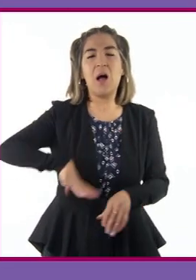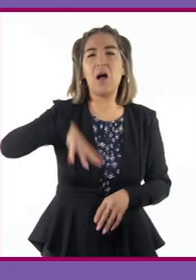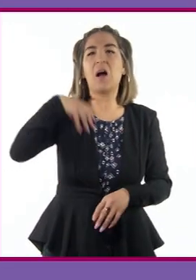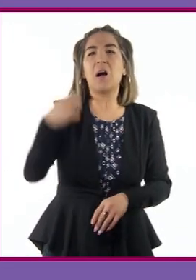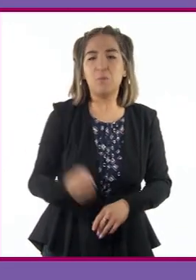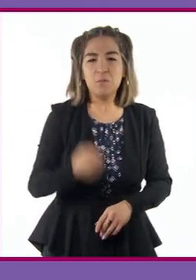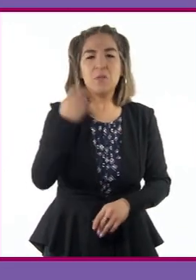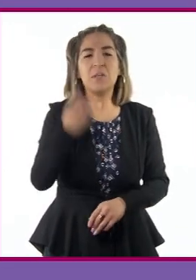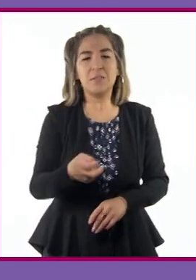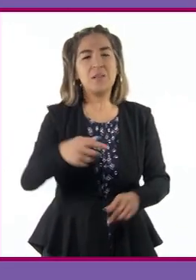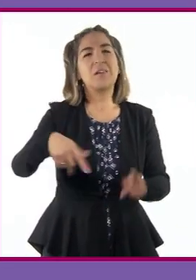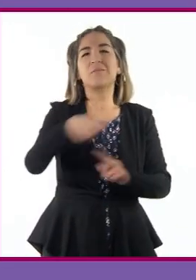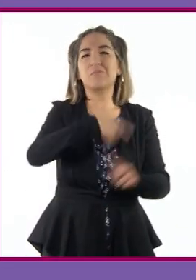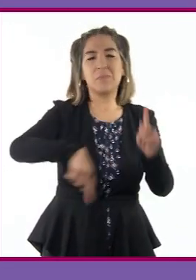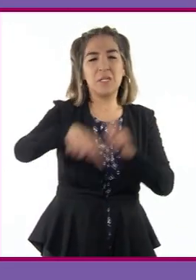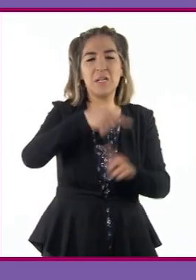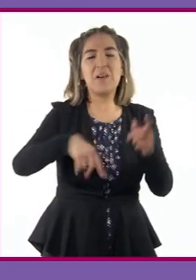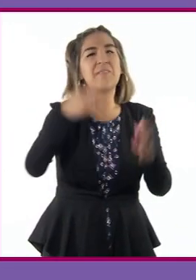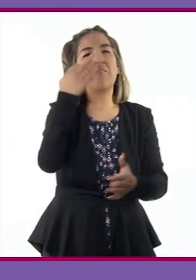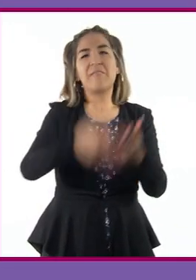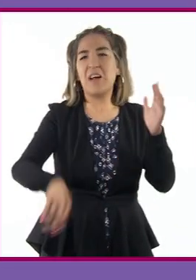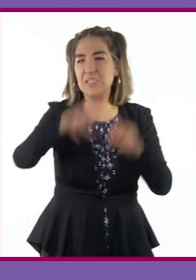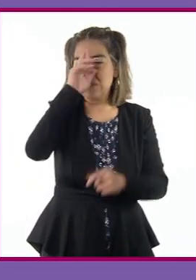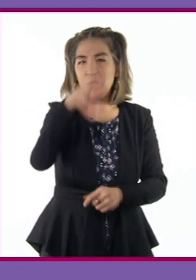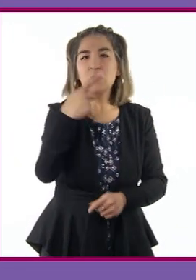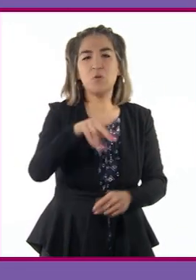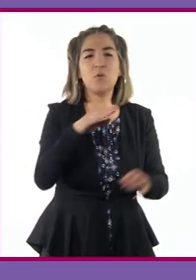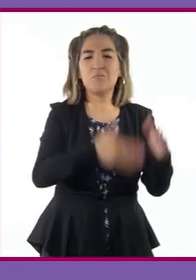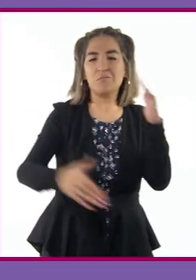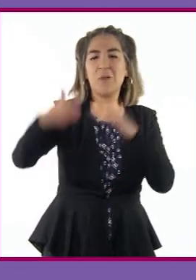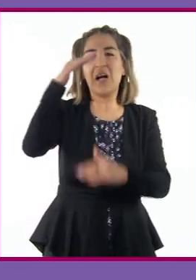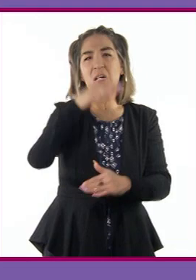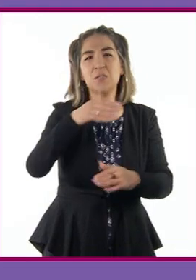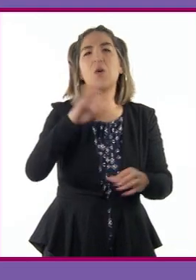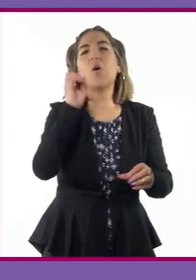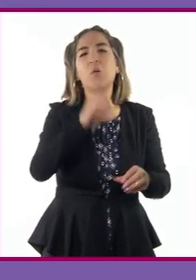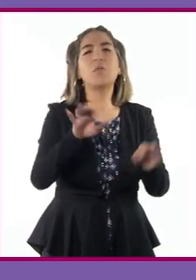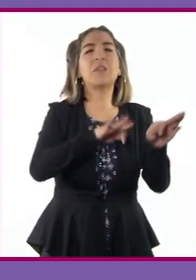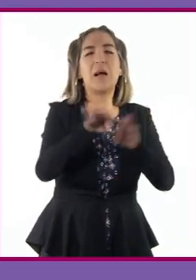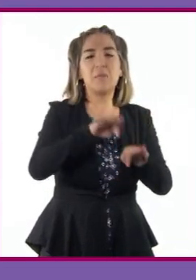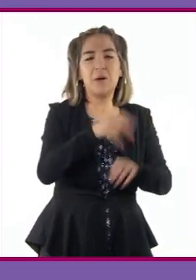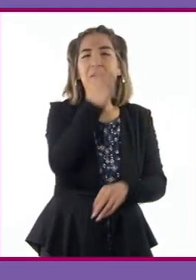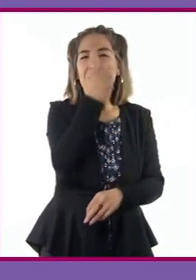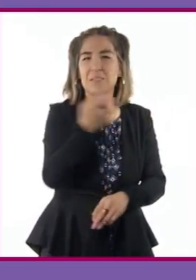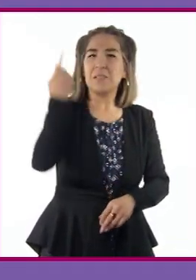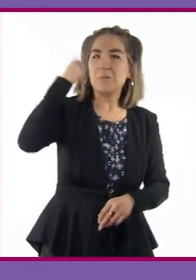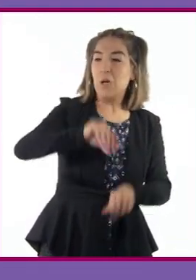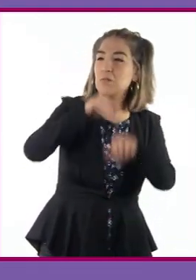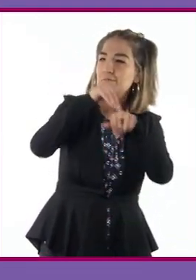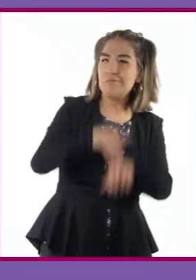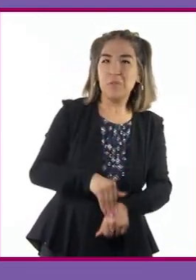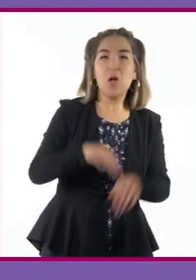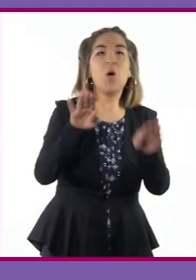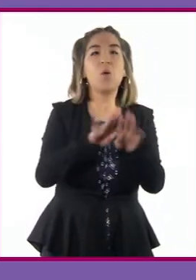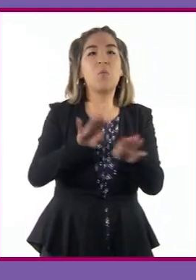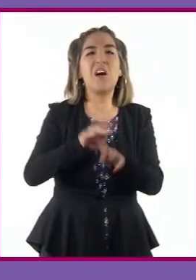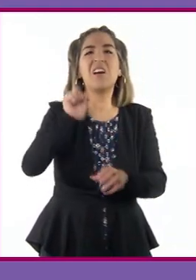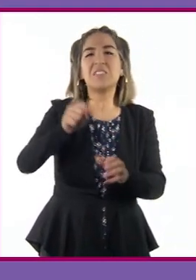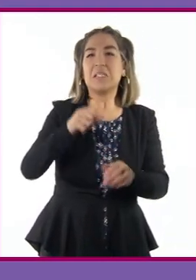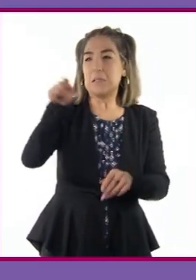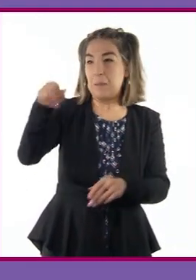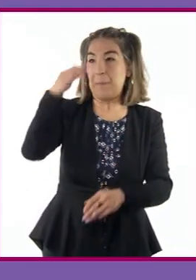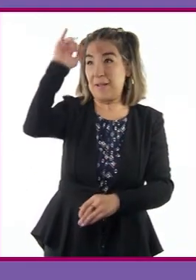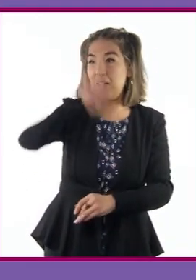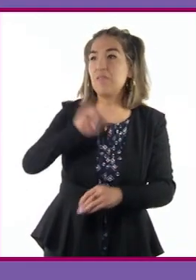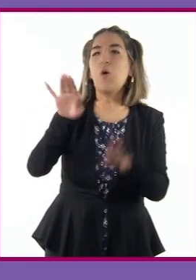los inferiores, falta de respeto a un superior o insubordinación, no informar al superior del incumplimiento